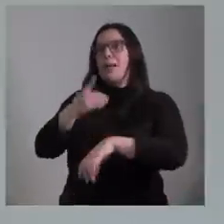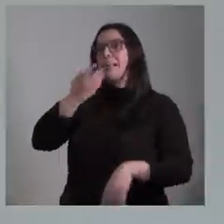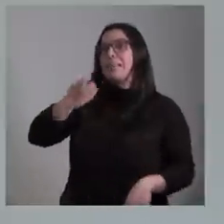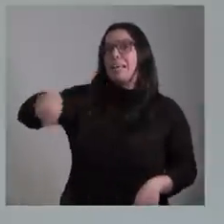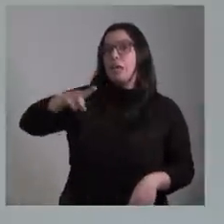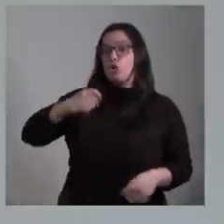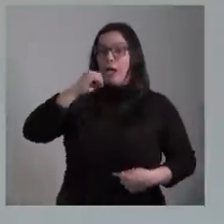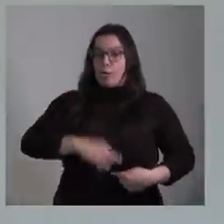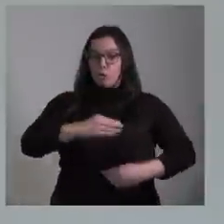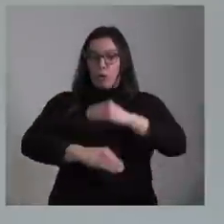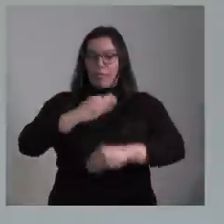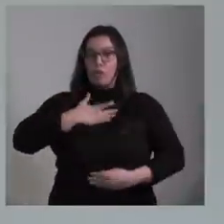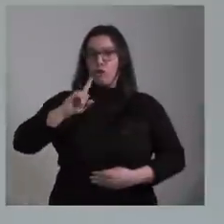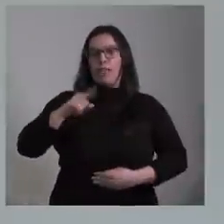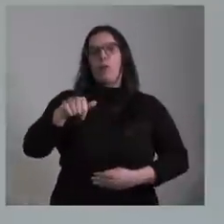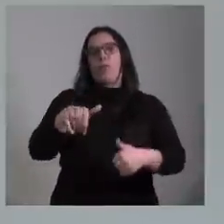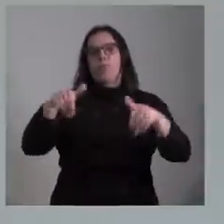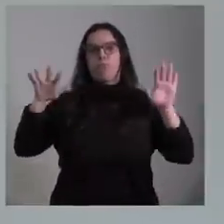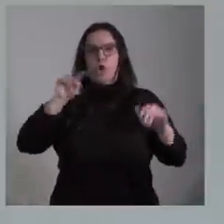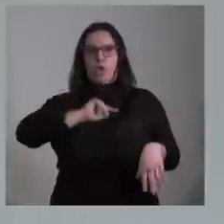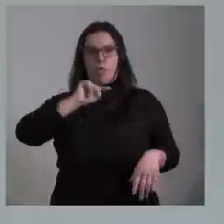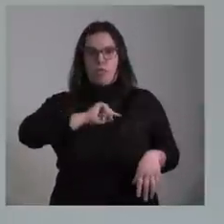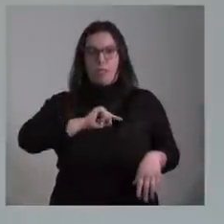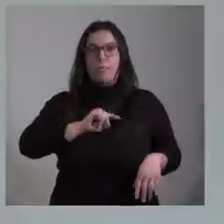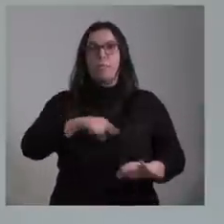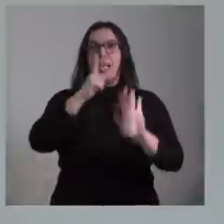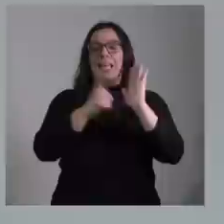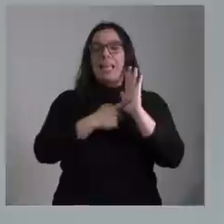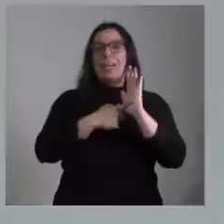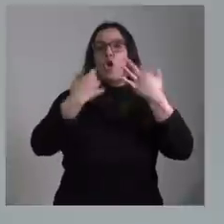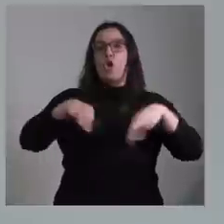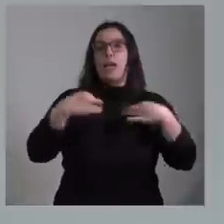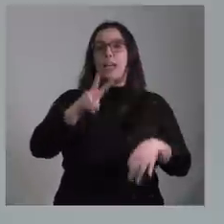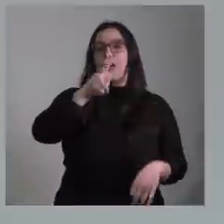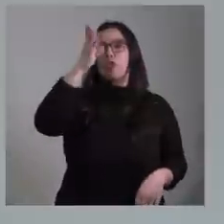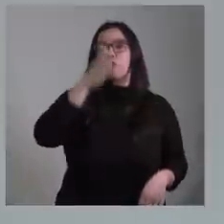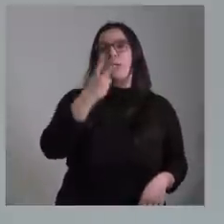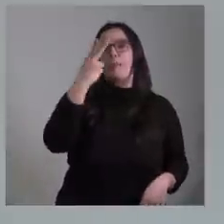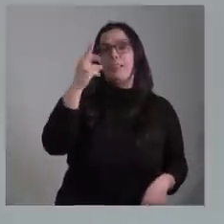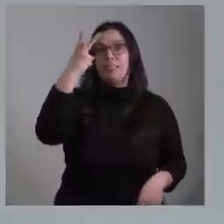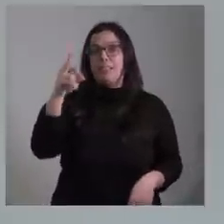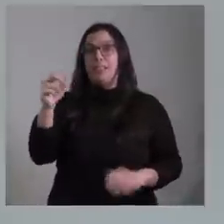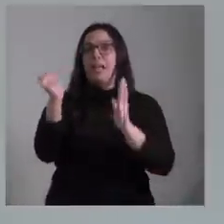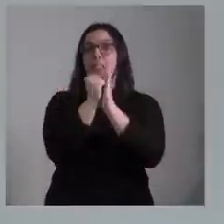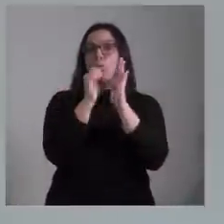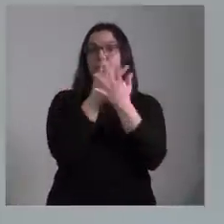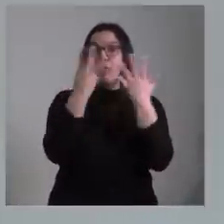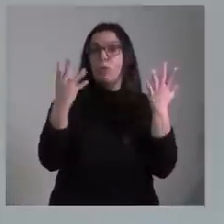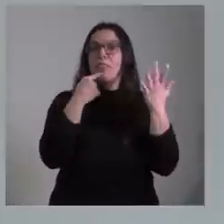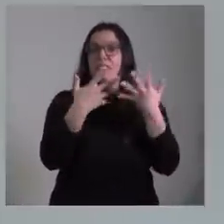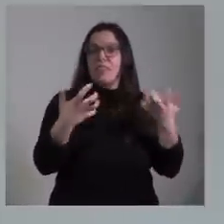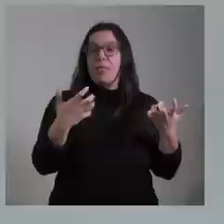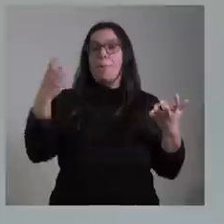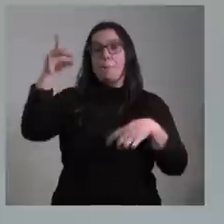de conciencia la Ley Orgánica dos/2020 prevén su artículo 19 que